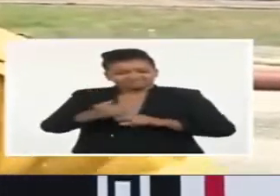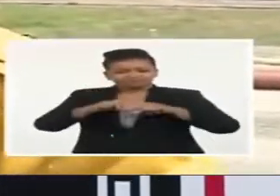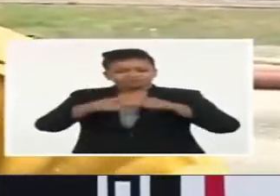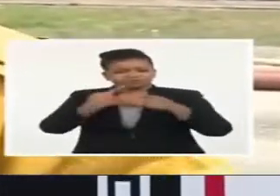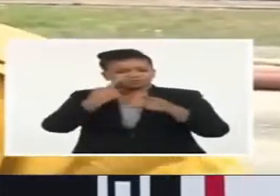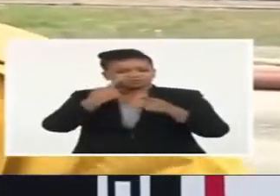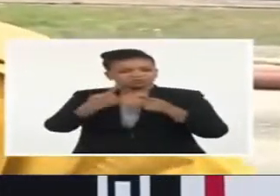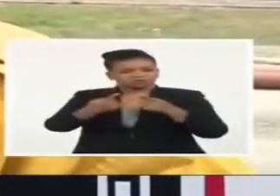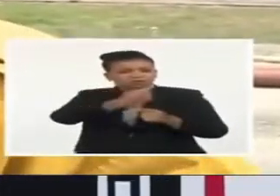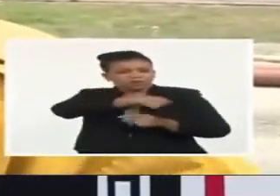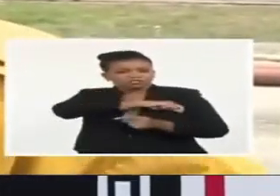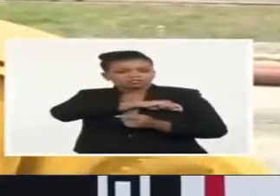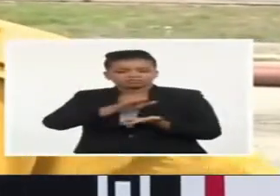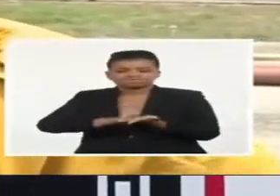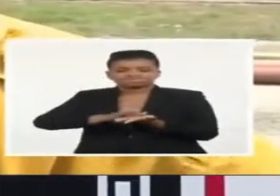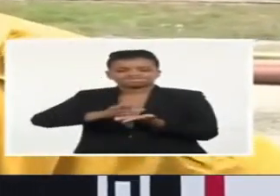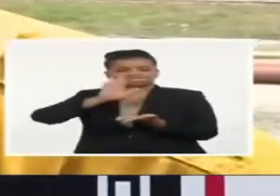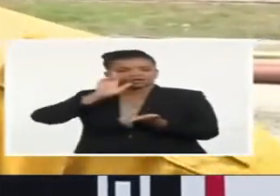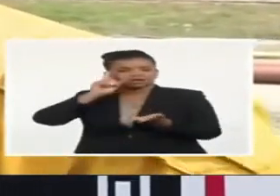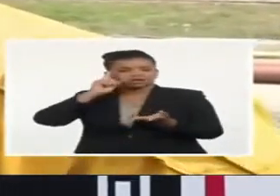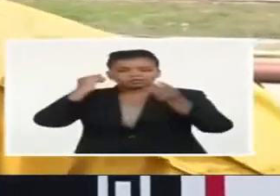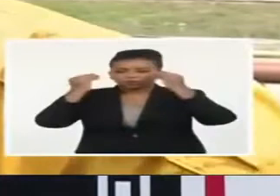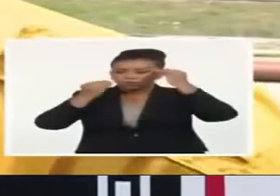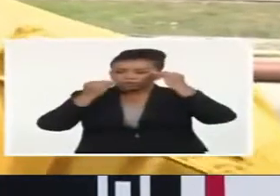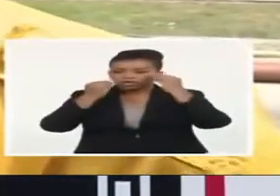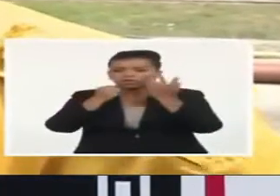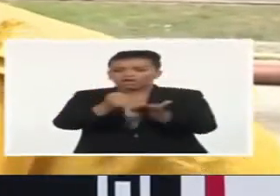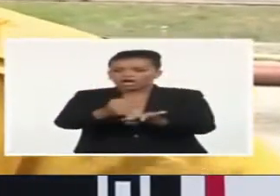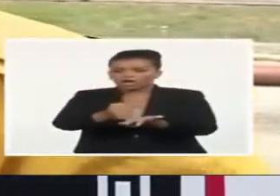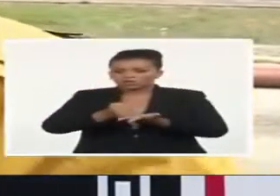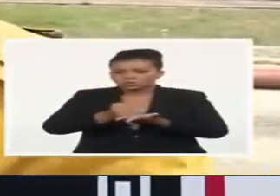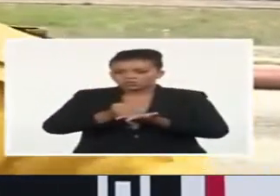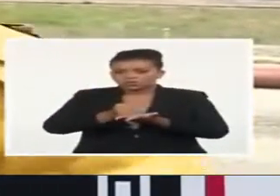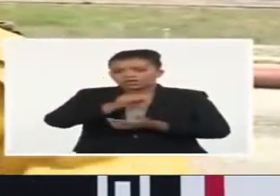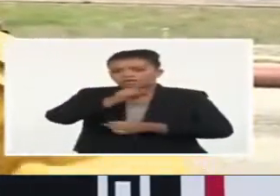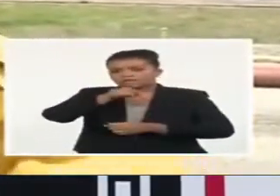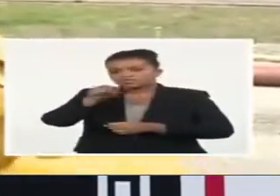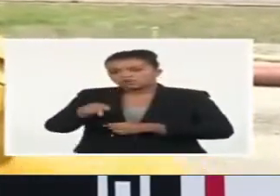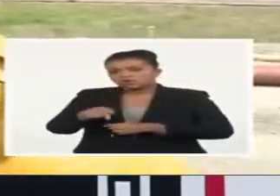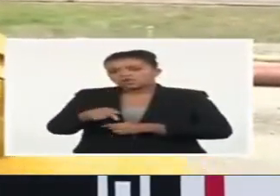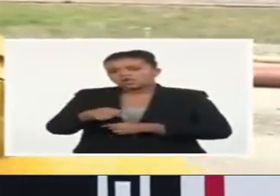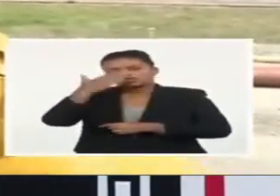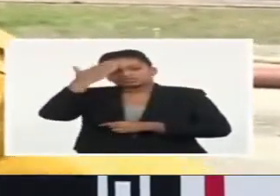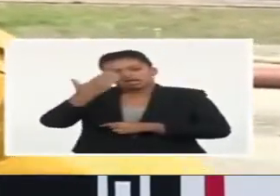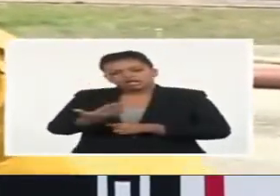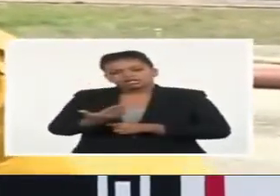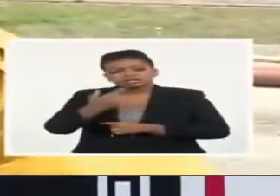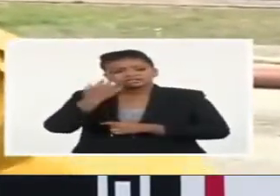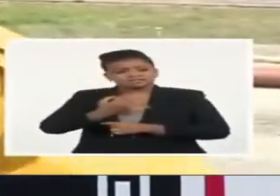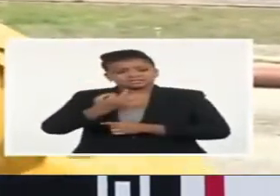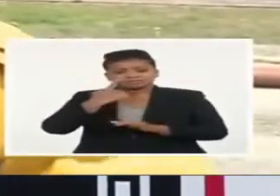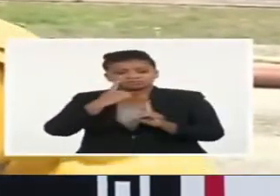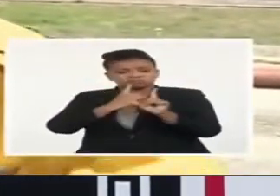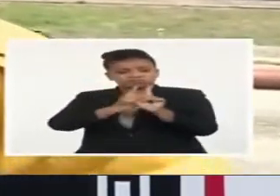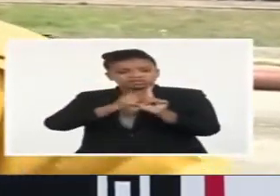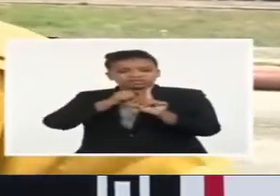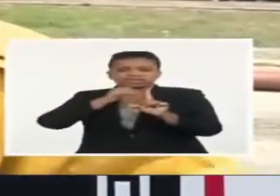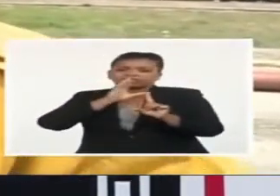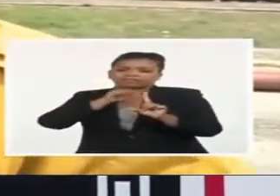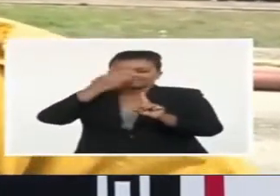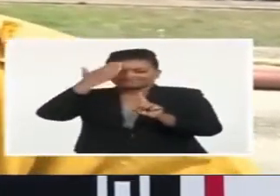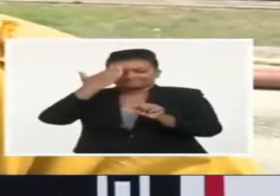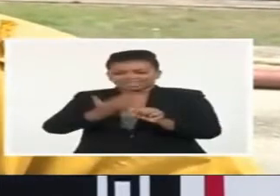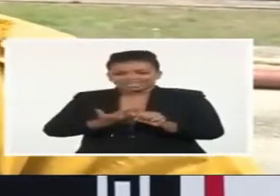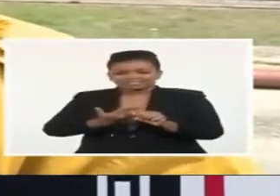aseguro, y lo digo con toda responsabilidad, que muchas cabezas grandes caerán.